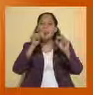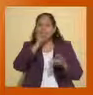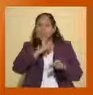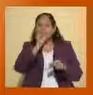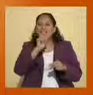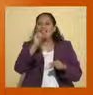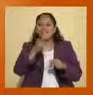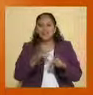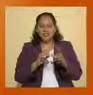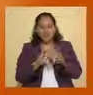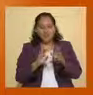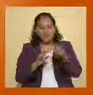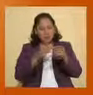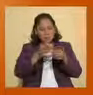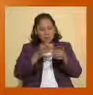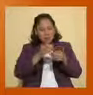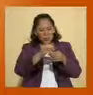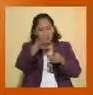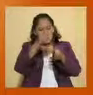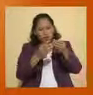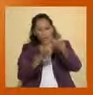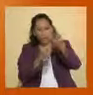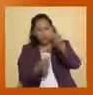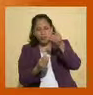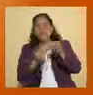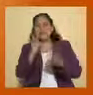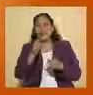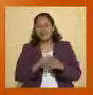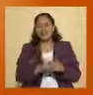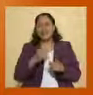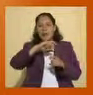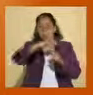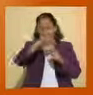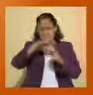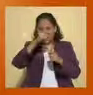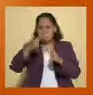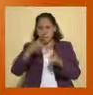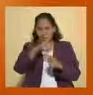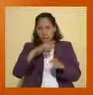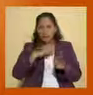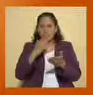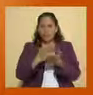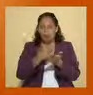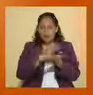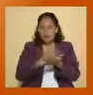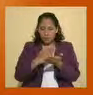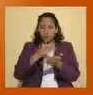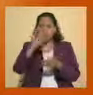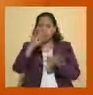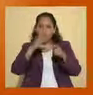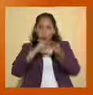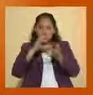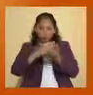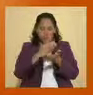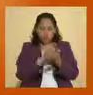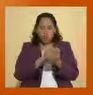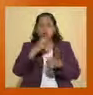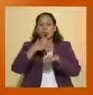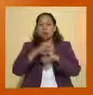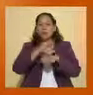que se me ocurrió ahora tenemos plátanos tenemos plátanos picados en cuadritos yogur